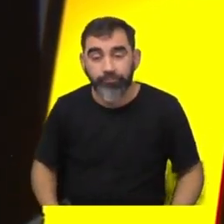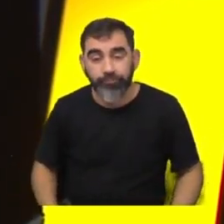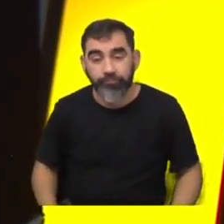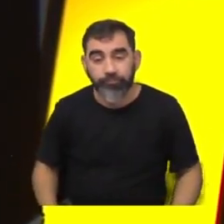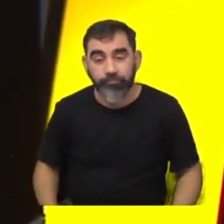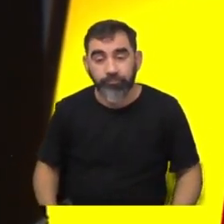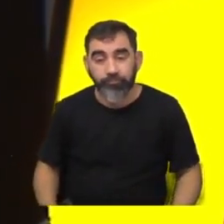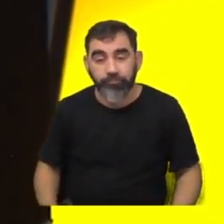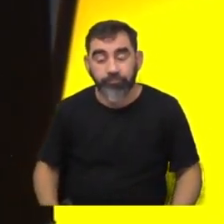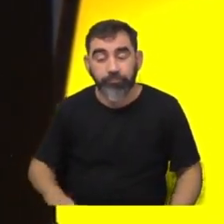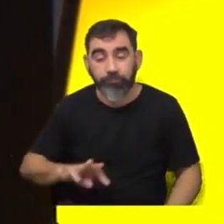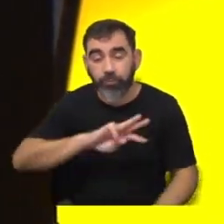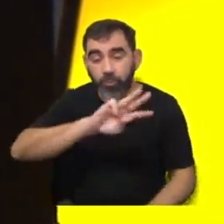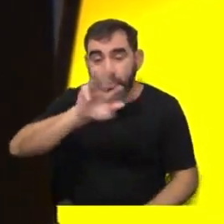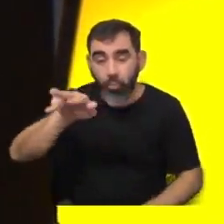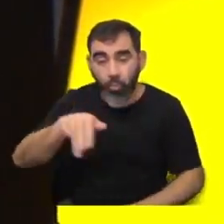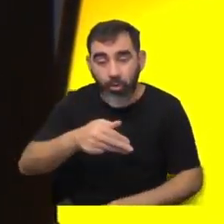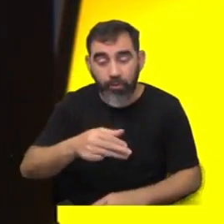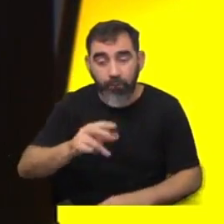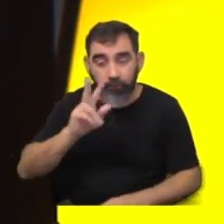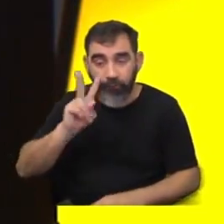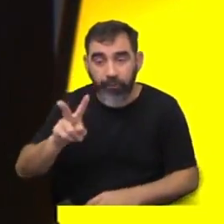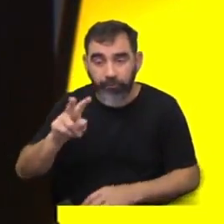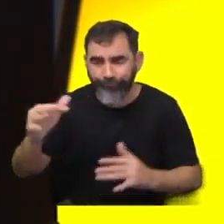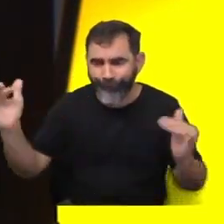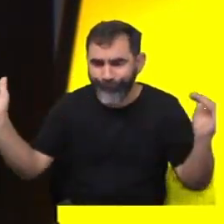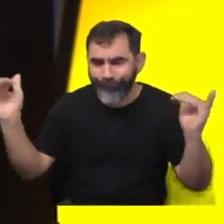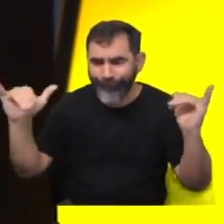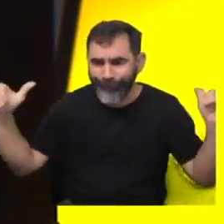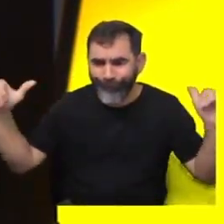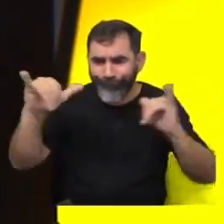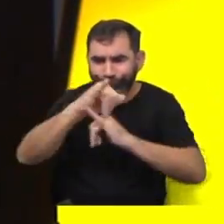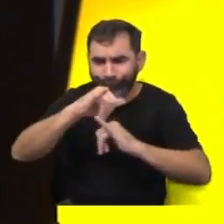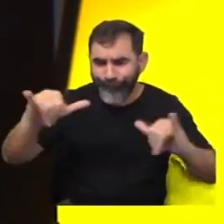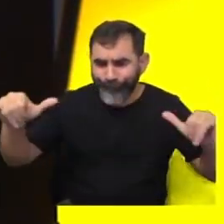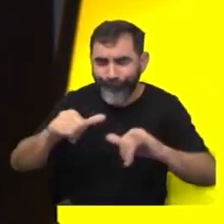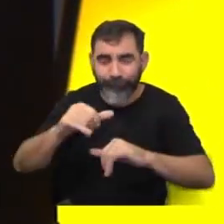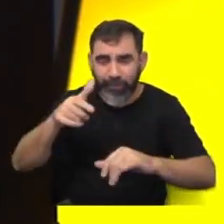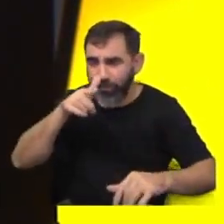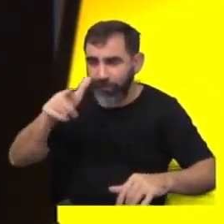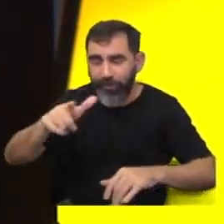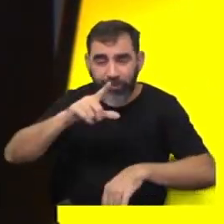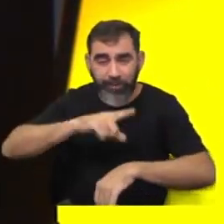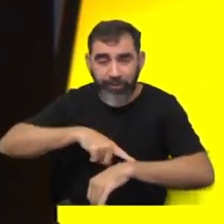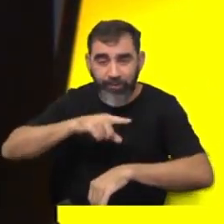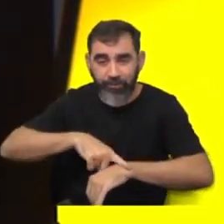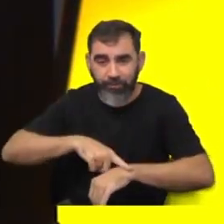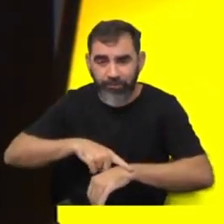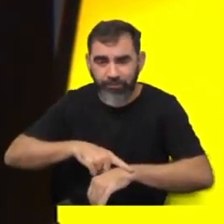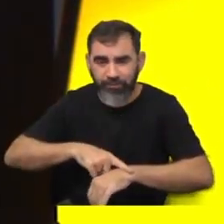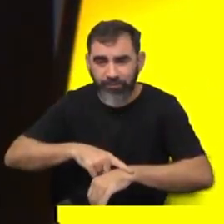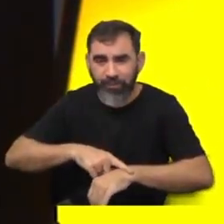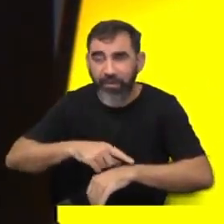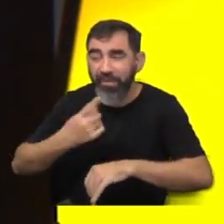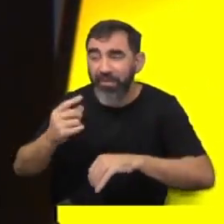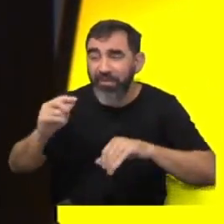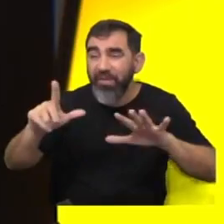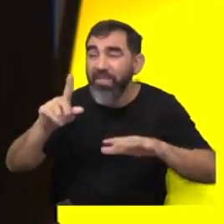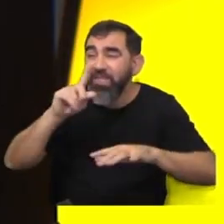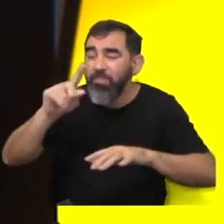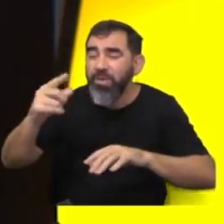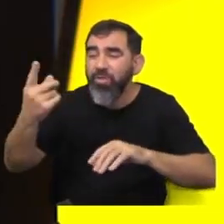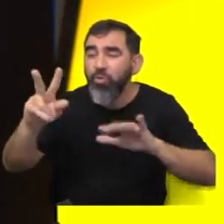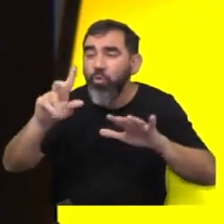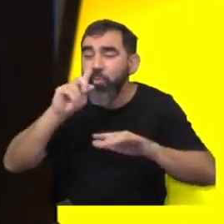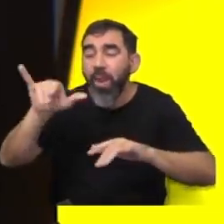a cualquier página web donde podemos ver el tráfico aéreo en vivo y realmente hay entre 17.000 y